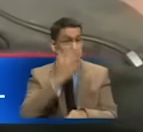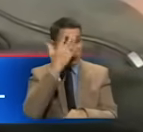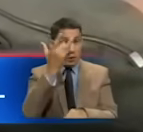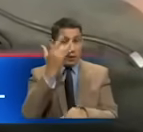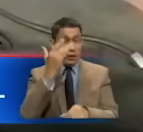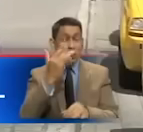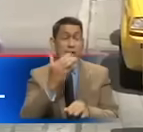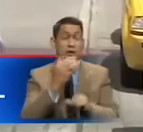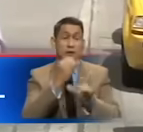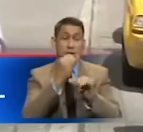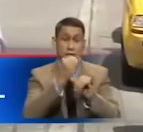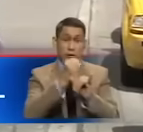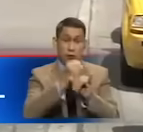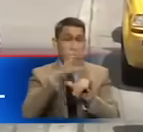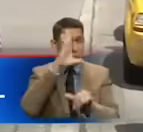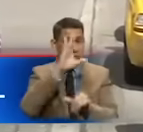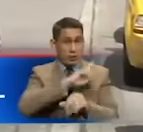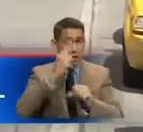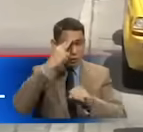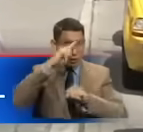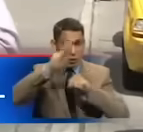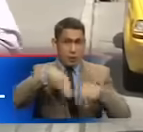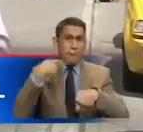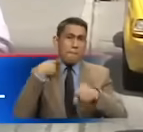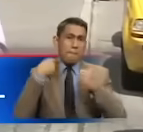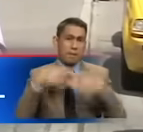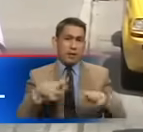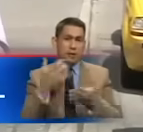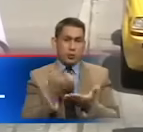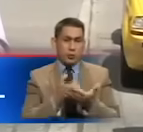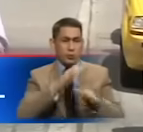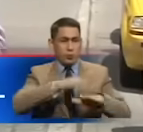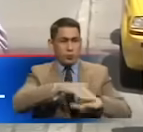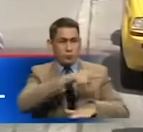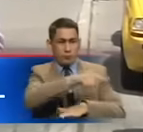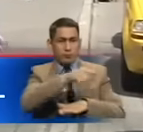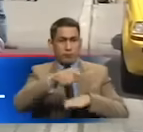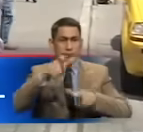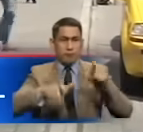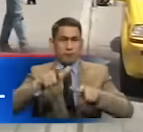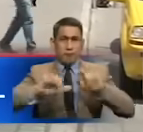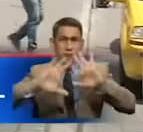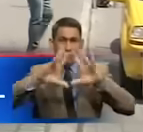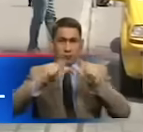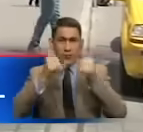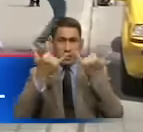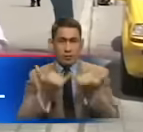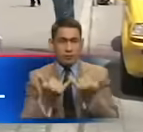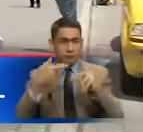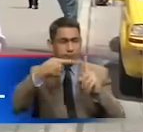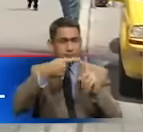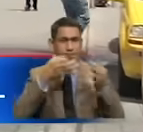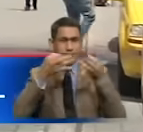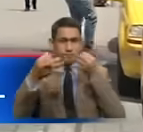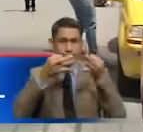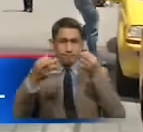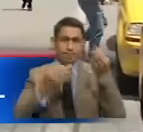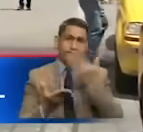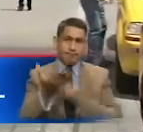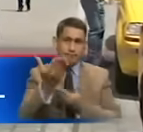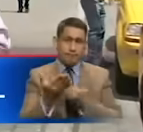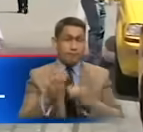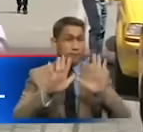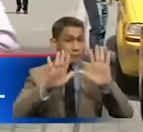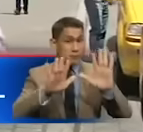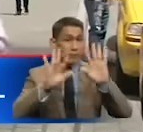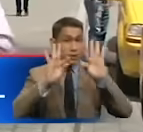Seguridad Social de la Policía Nacional. Renato González, actual director de esta institución, se refirió al respecto e hizo un llamado incluso a que hay